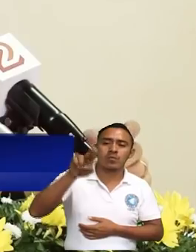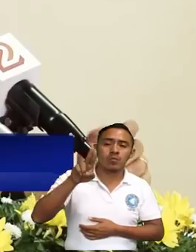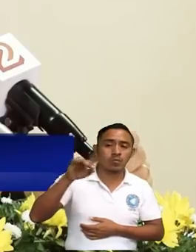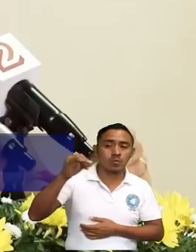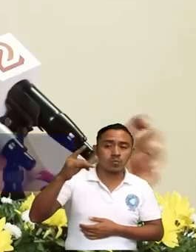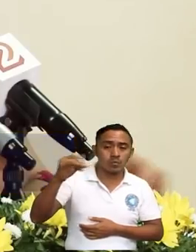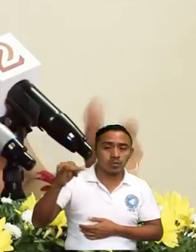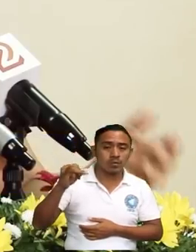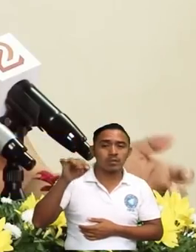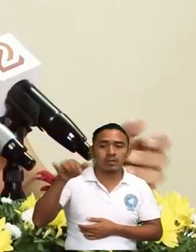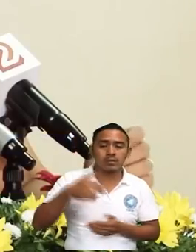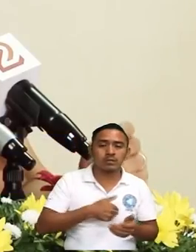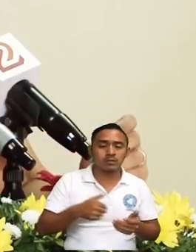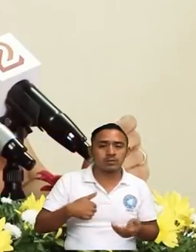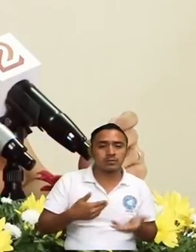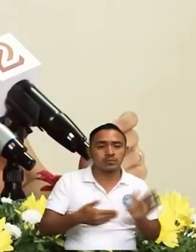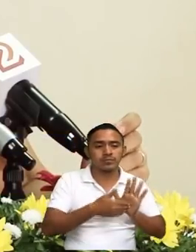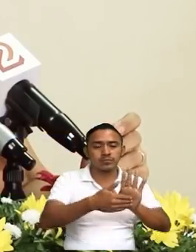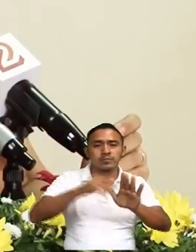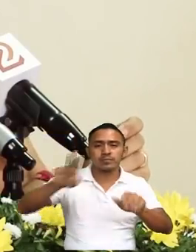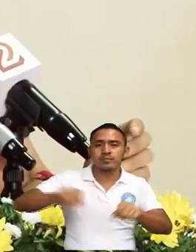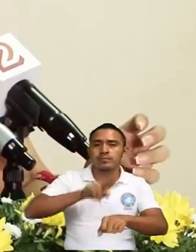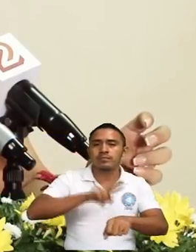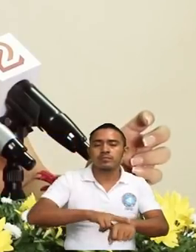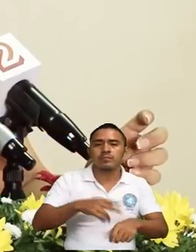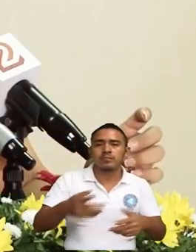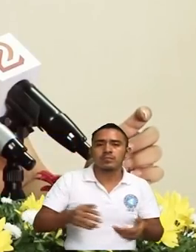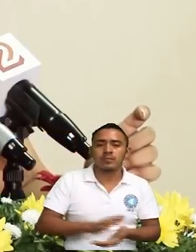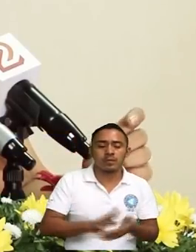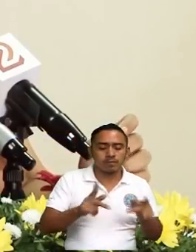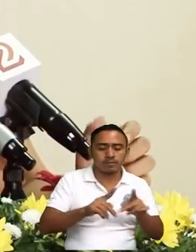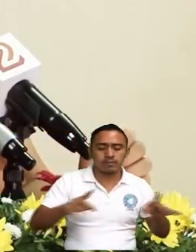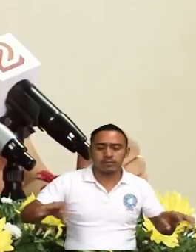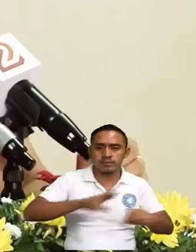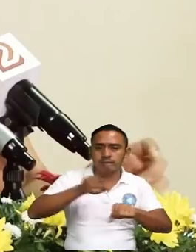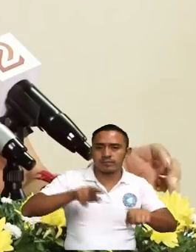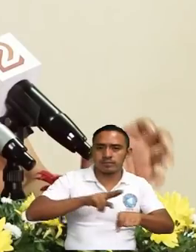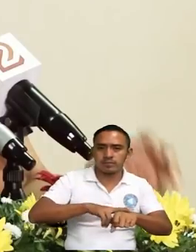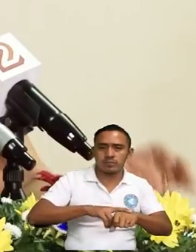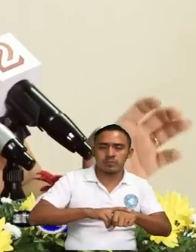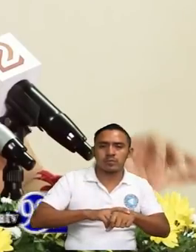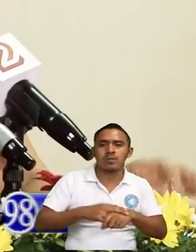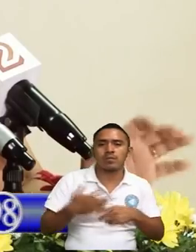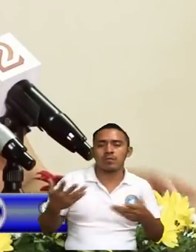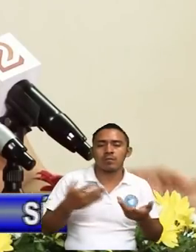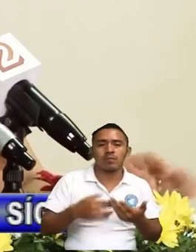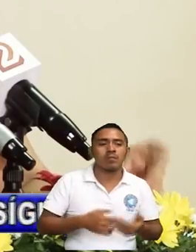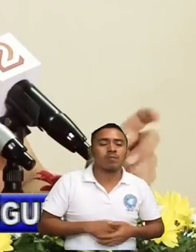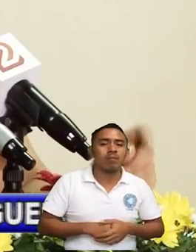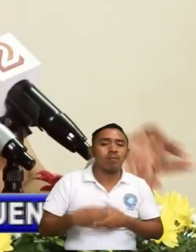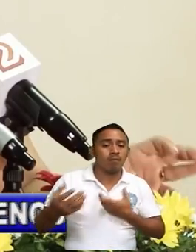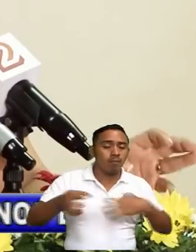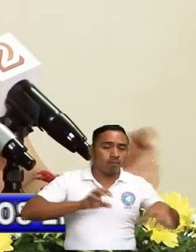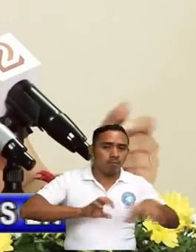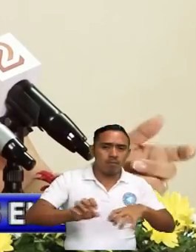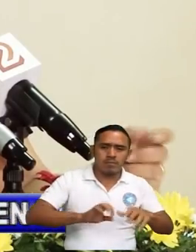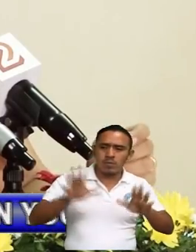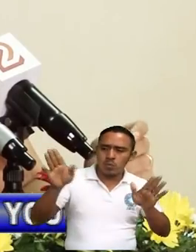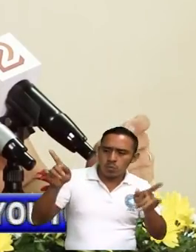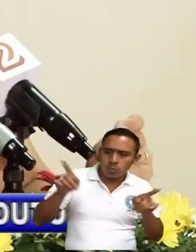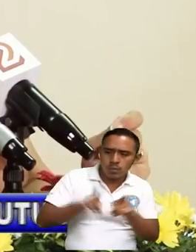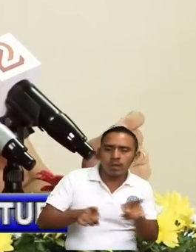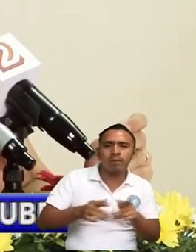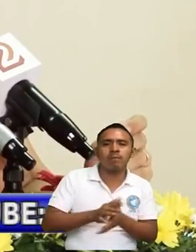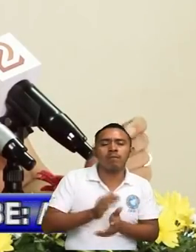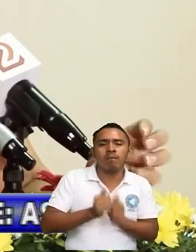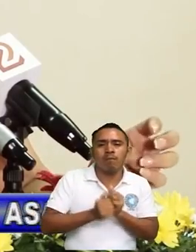se realizó el lanzamiento nacional de un plan de acción en pro de la disminución de los gases que contribuyen